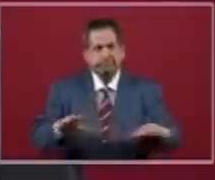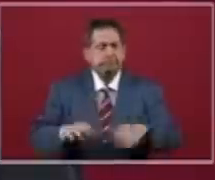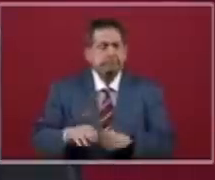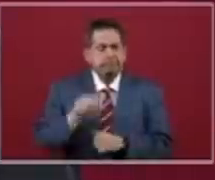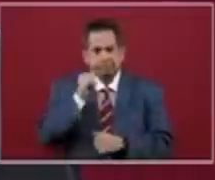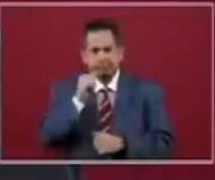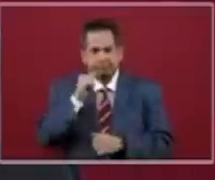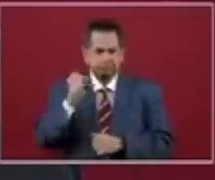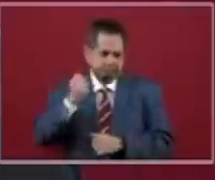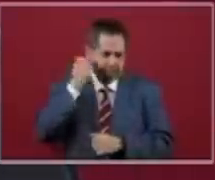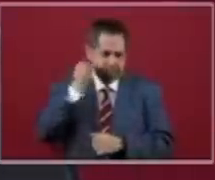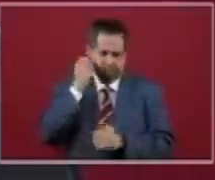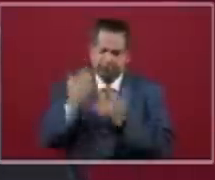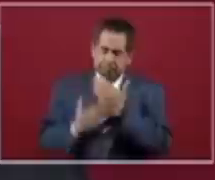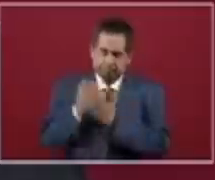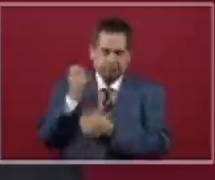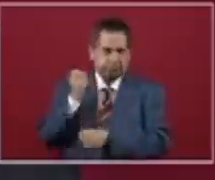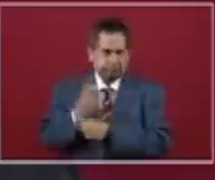esta conferencia